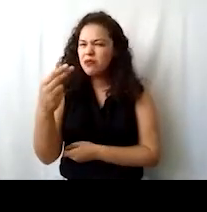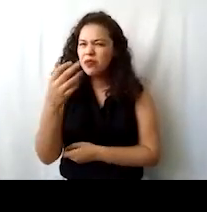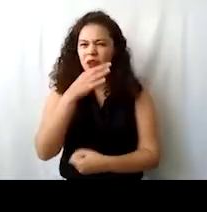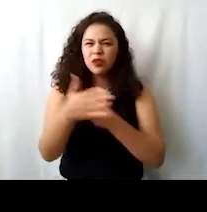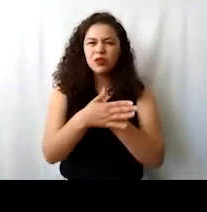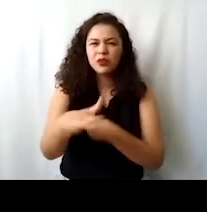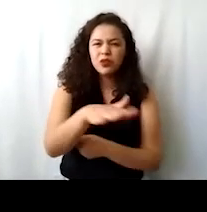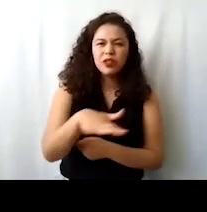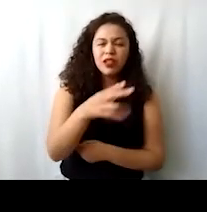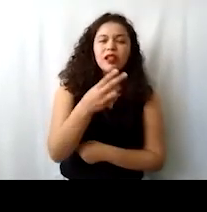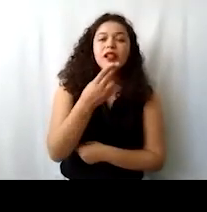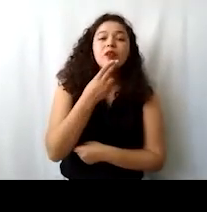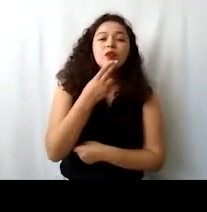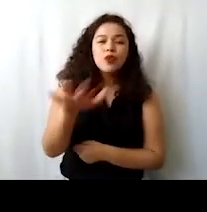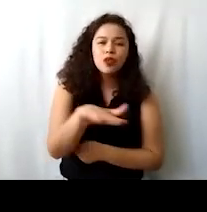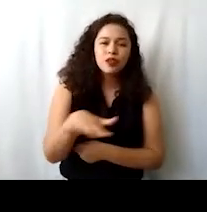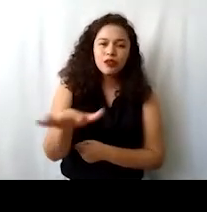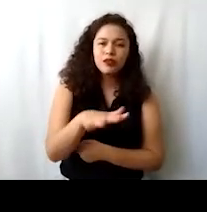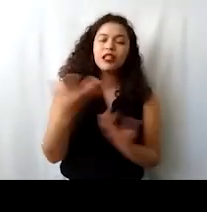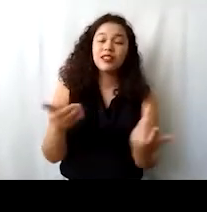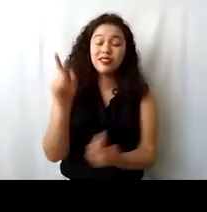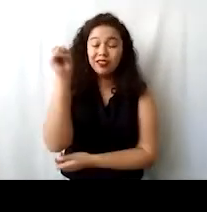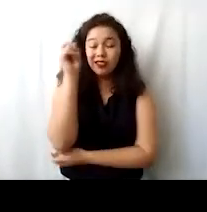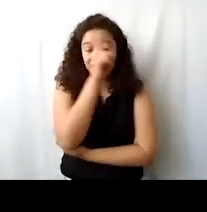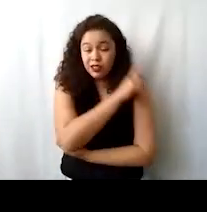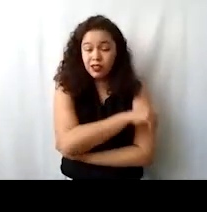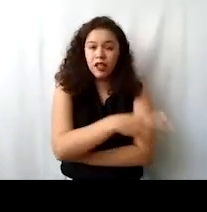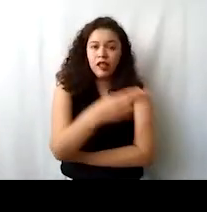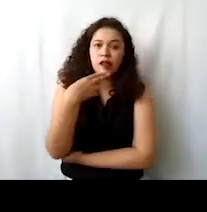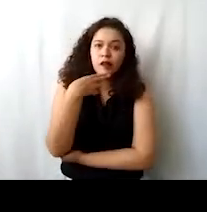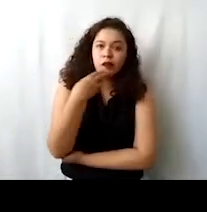es a veces muy complicado tener el uso, ¿no?